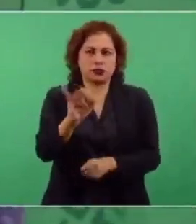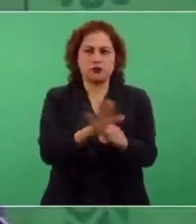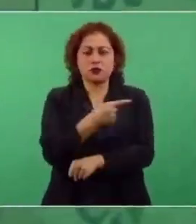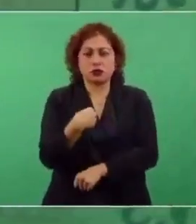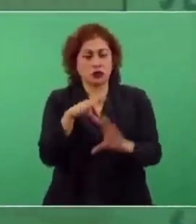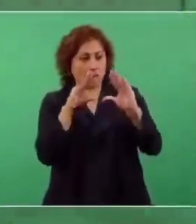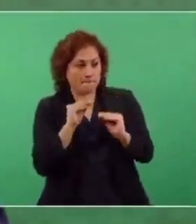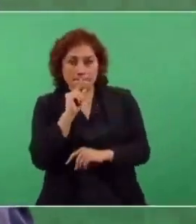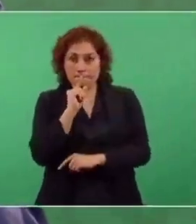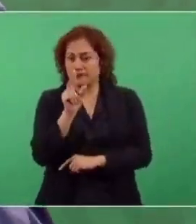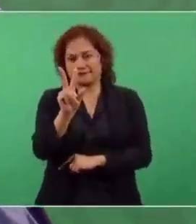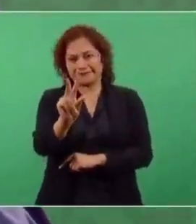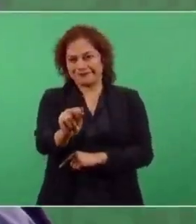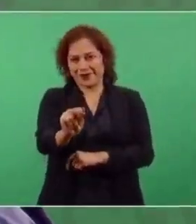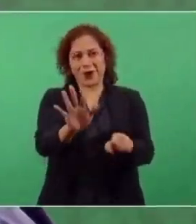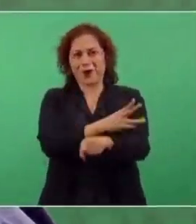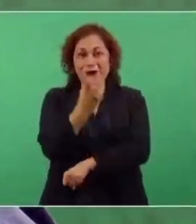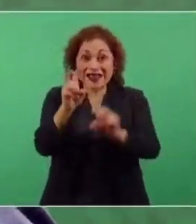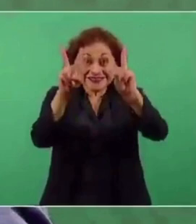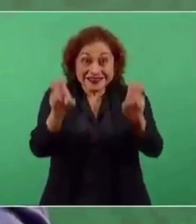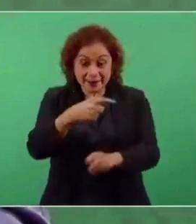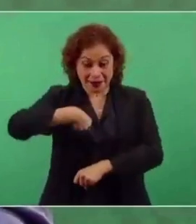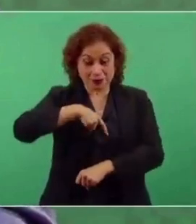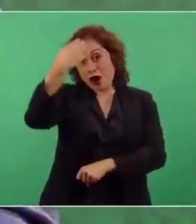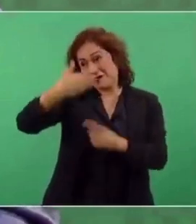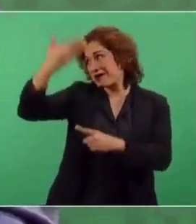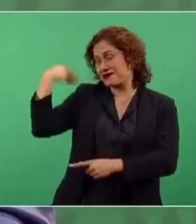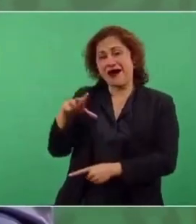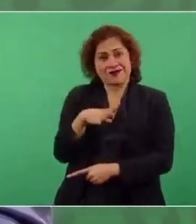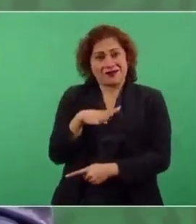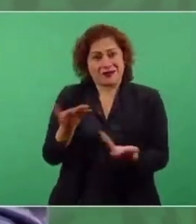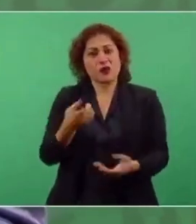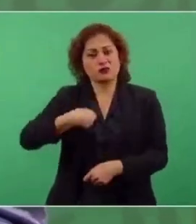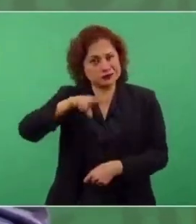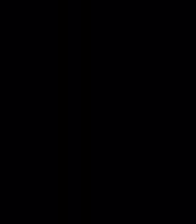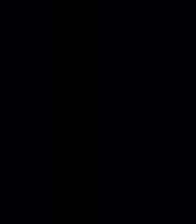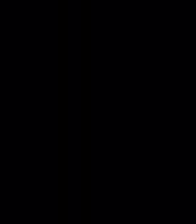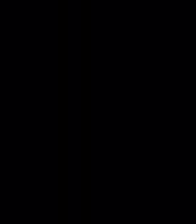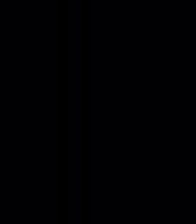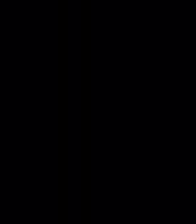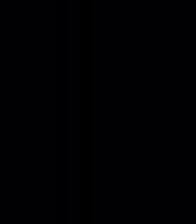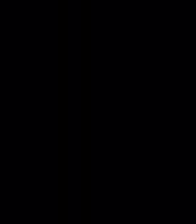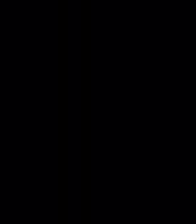no me voy a quedar callado, en un asunto que nosotros padecimos mucho, muchísimo.